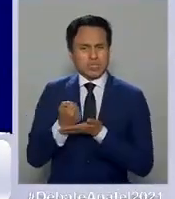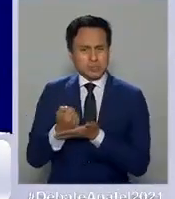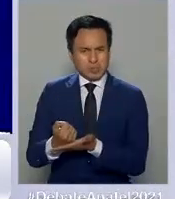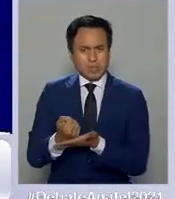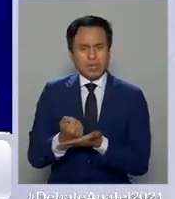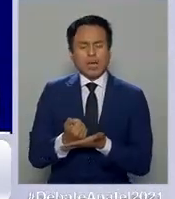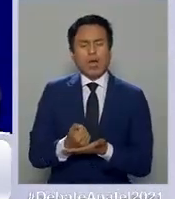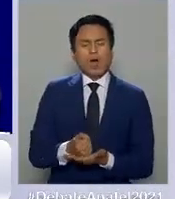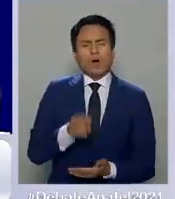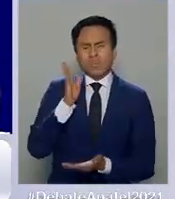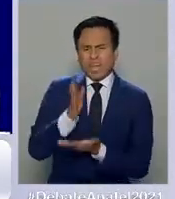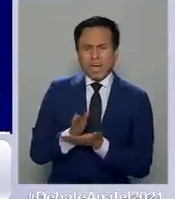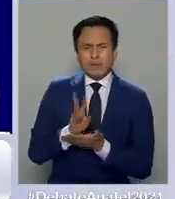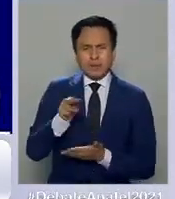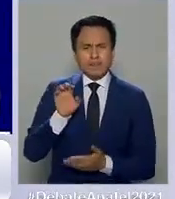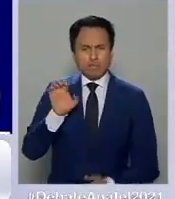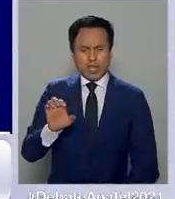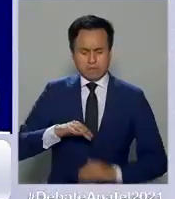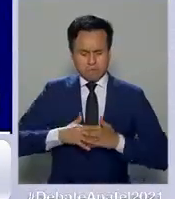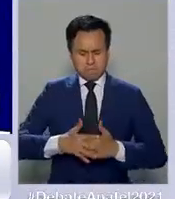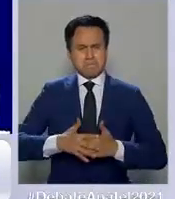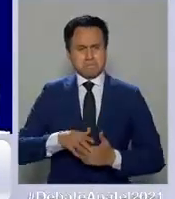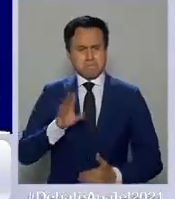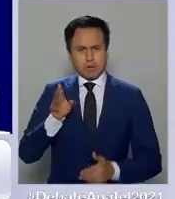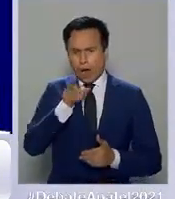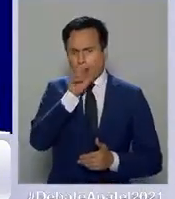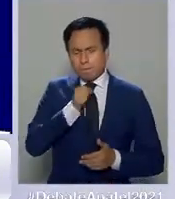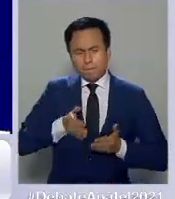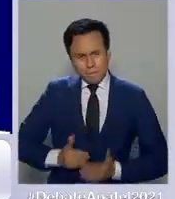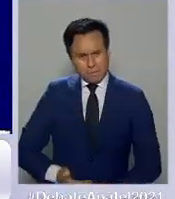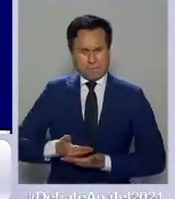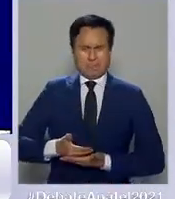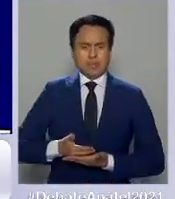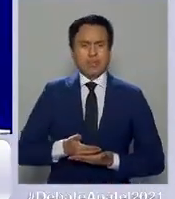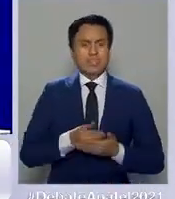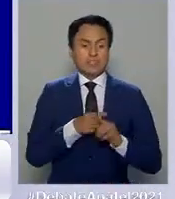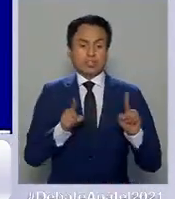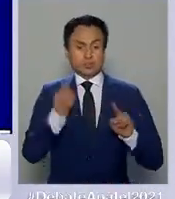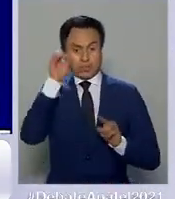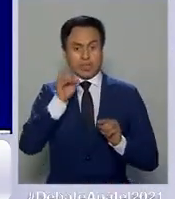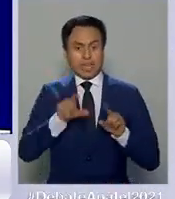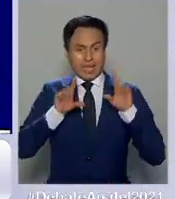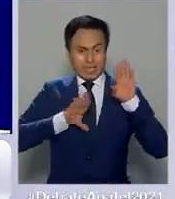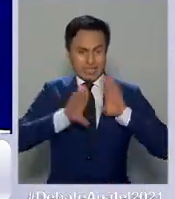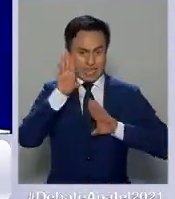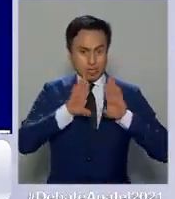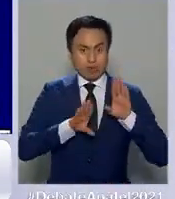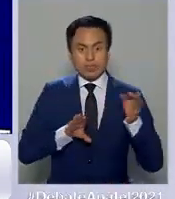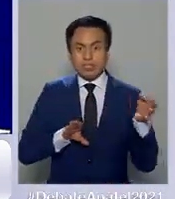mujer violada a ser madre. Ese es el respeto distinto que promueve el otro candidato. Dicho esto,